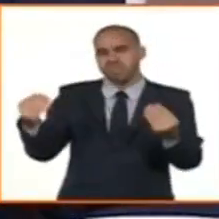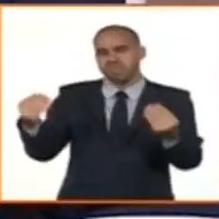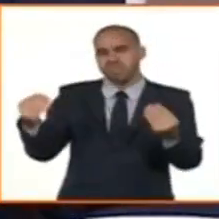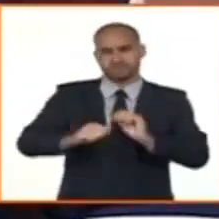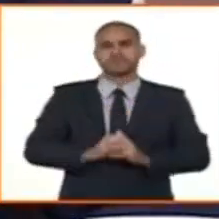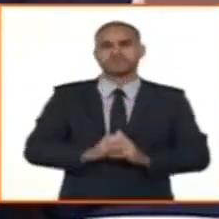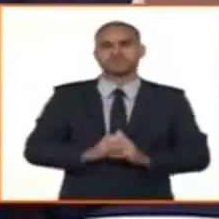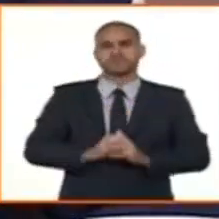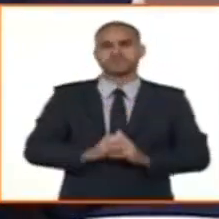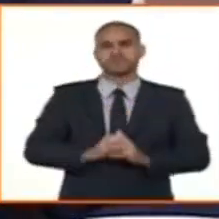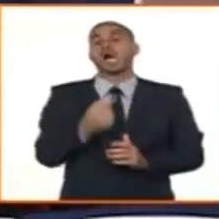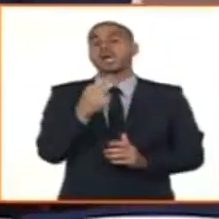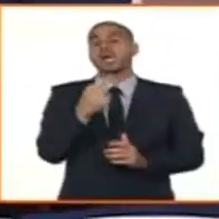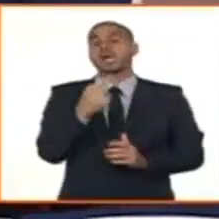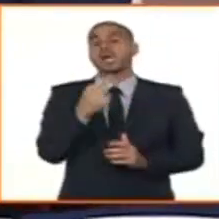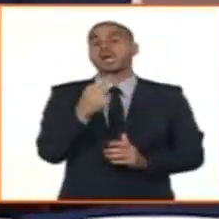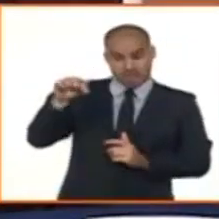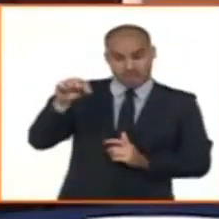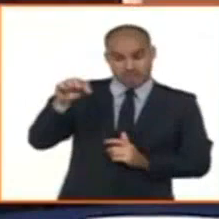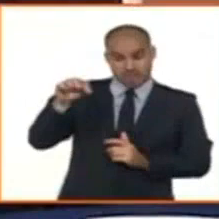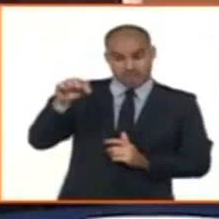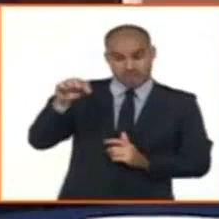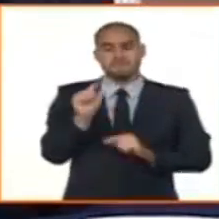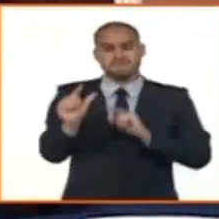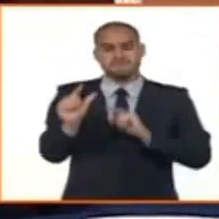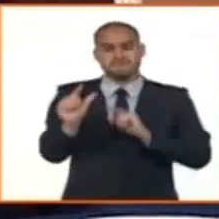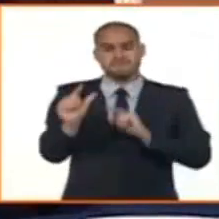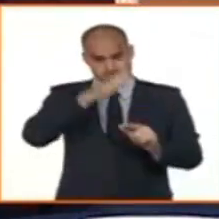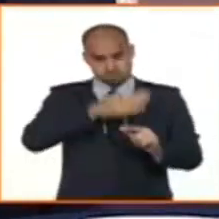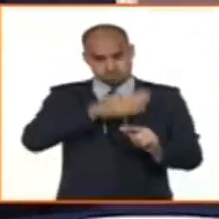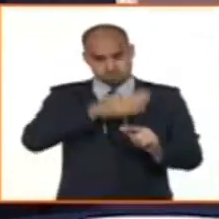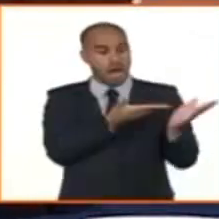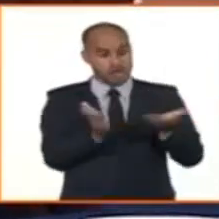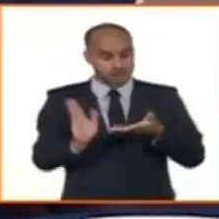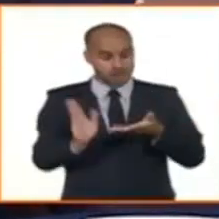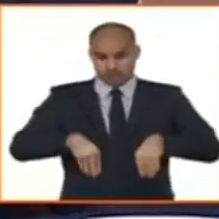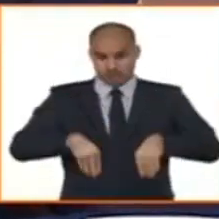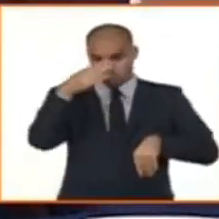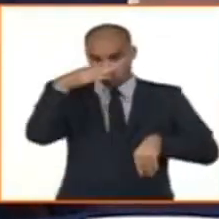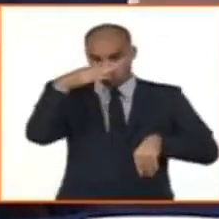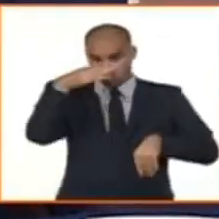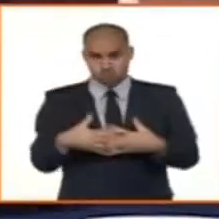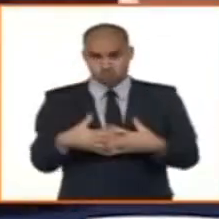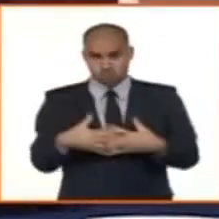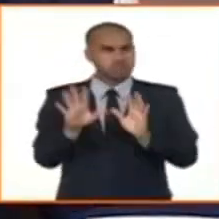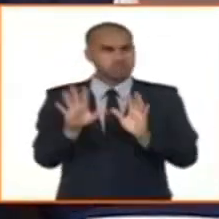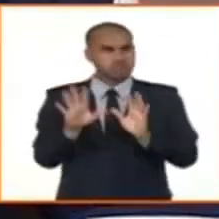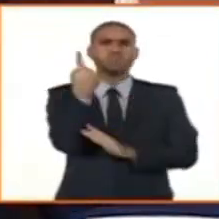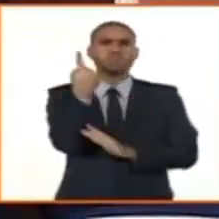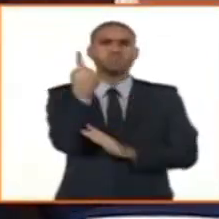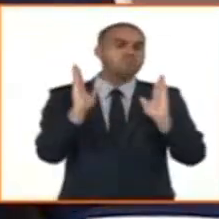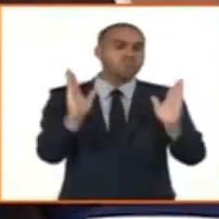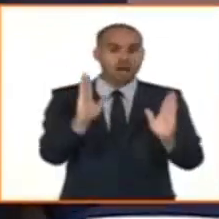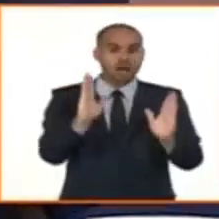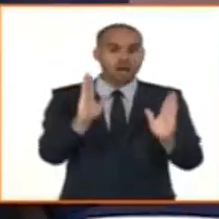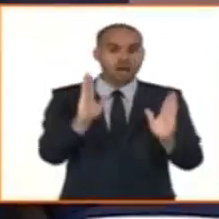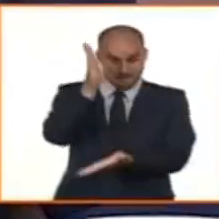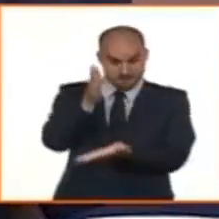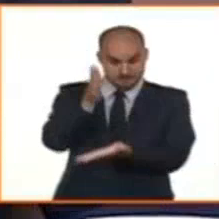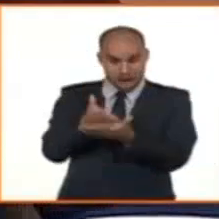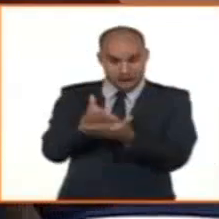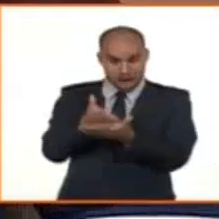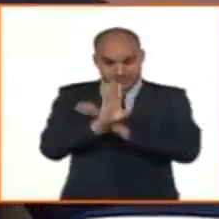los cubanos que fueran admitidos o hubieran recibido parol en Estados Unidos al año de haber llegado allí. Esa ley